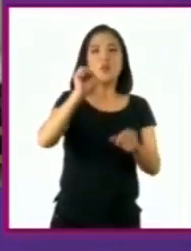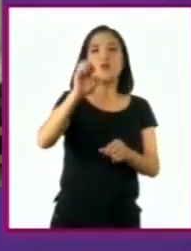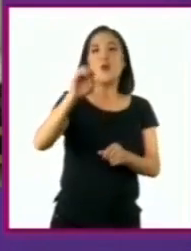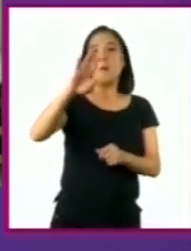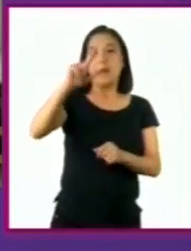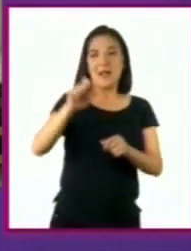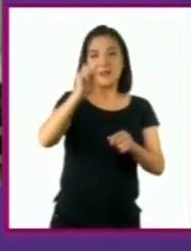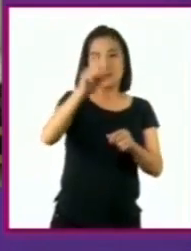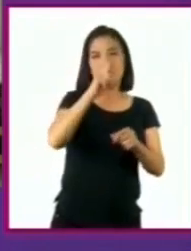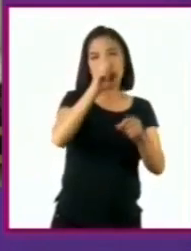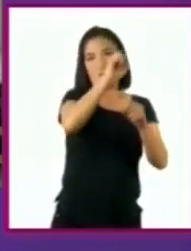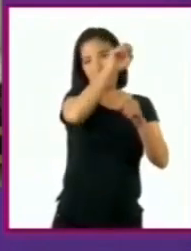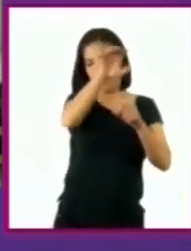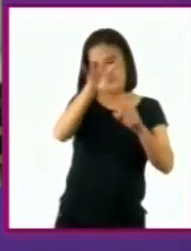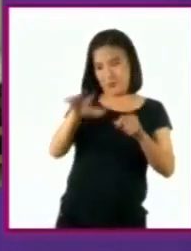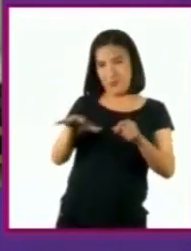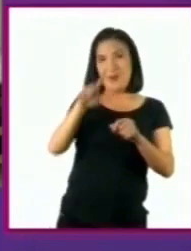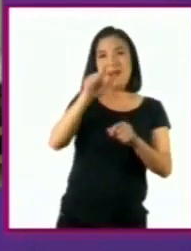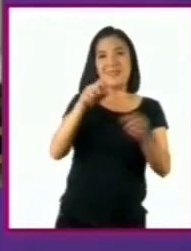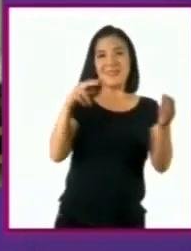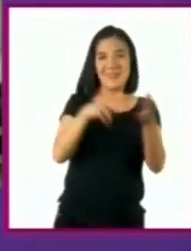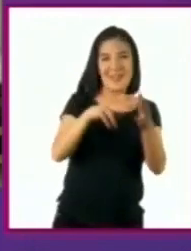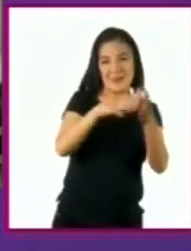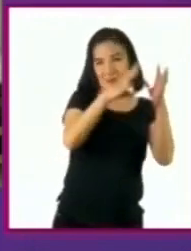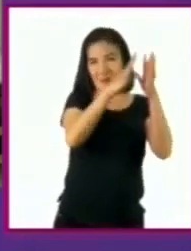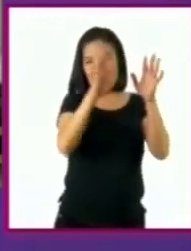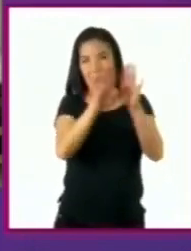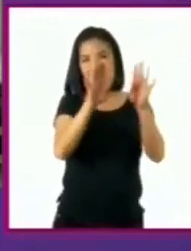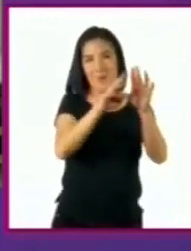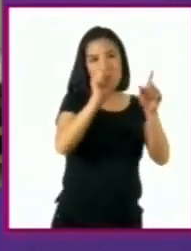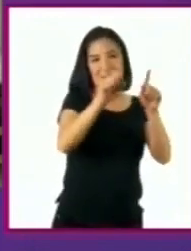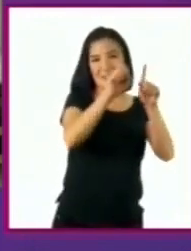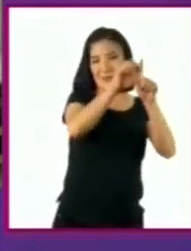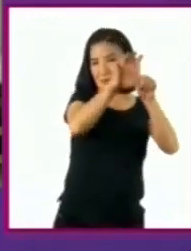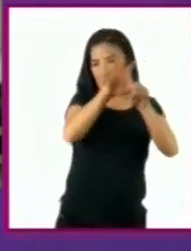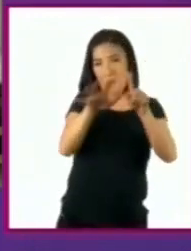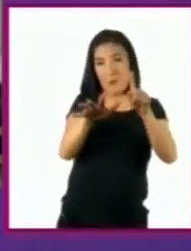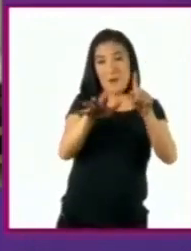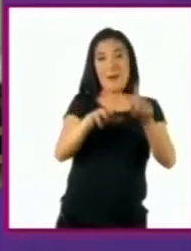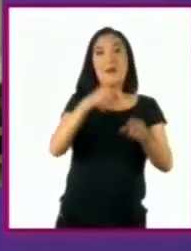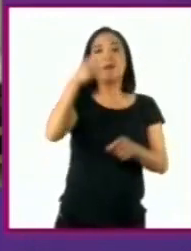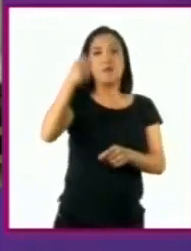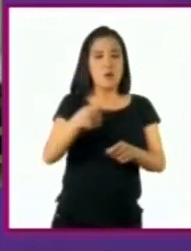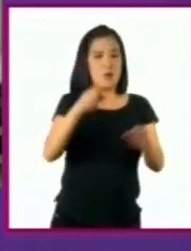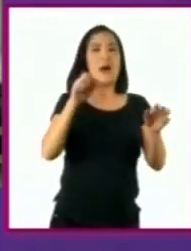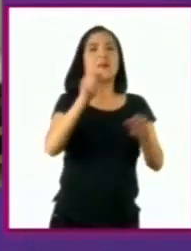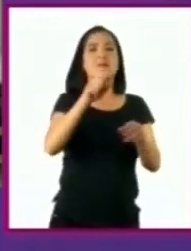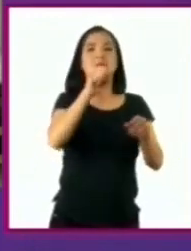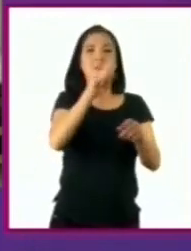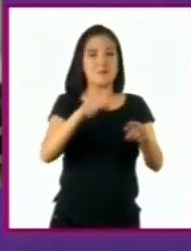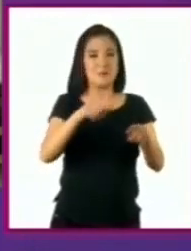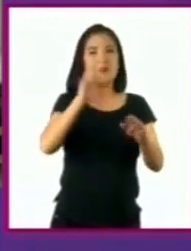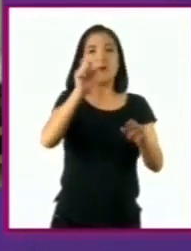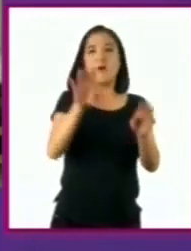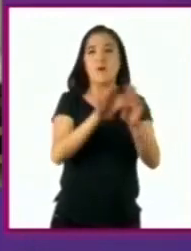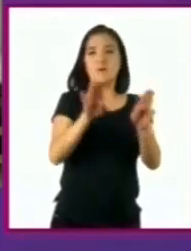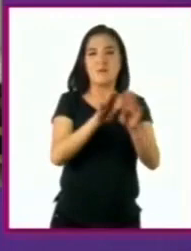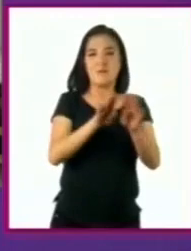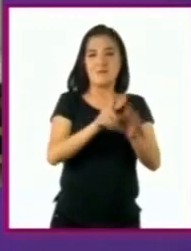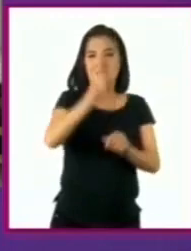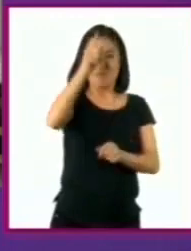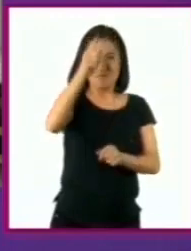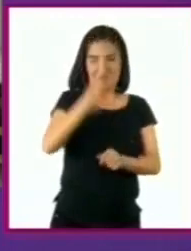pirámide y la longitud de la sombra de su bastón, el cual había colocado de forma vertical sobre la arena.